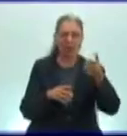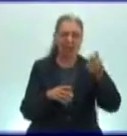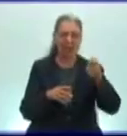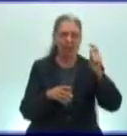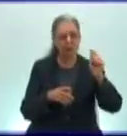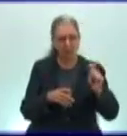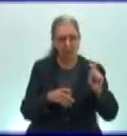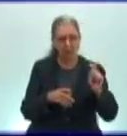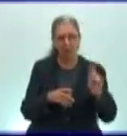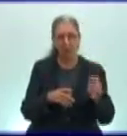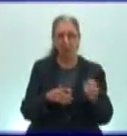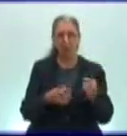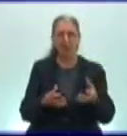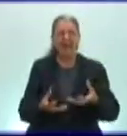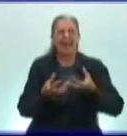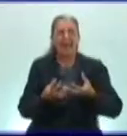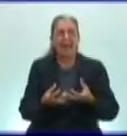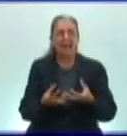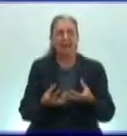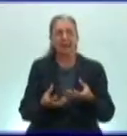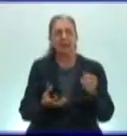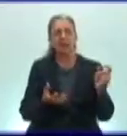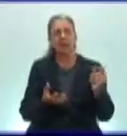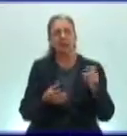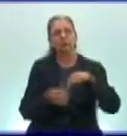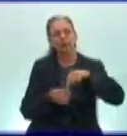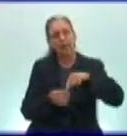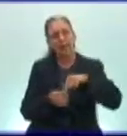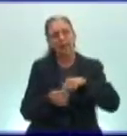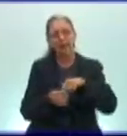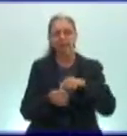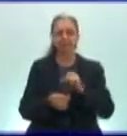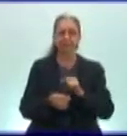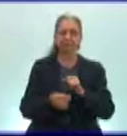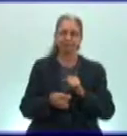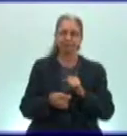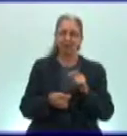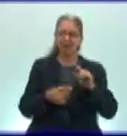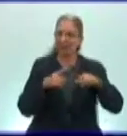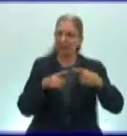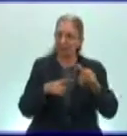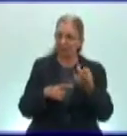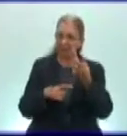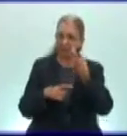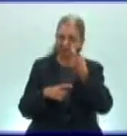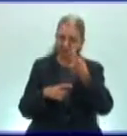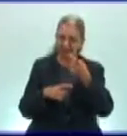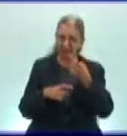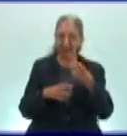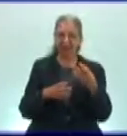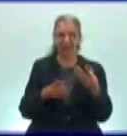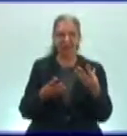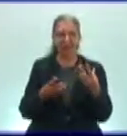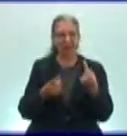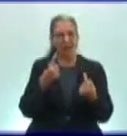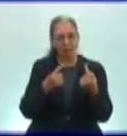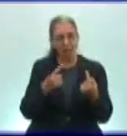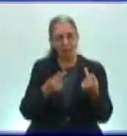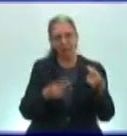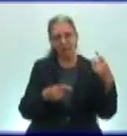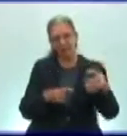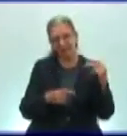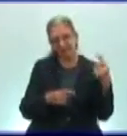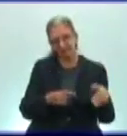que es la carga nuclear. Y al finalizar vamos a realizar varios ejercicios relacionados con